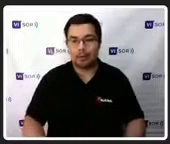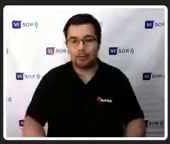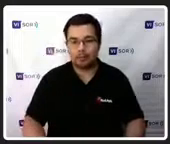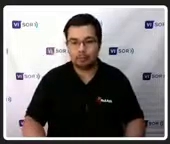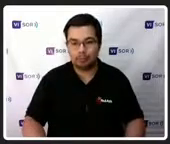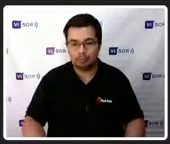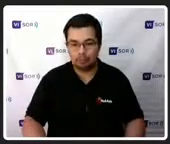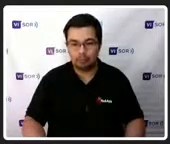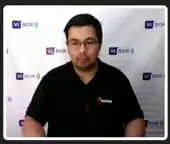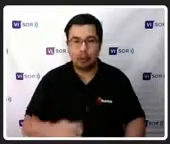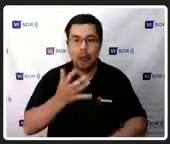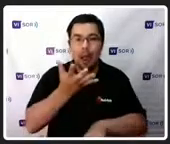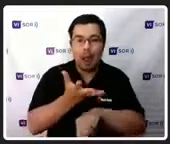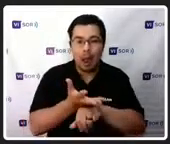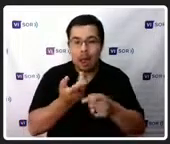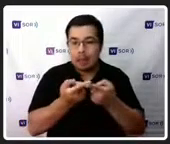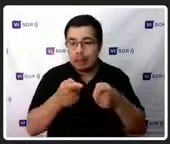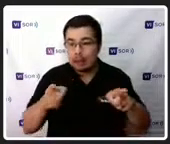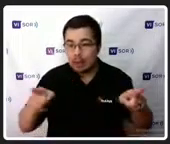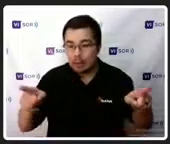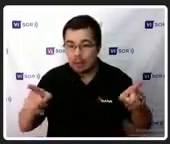tenemos, porque como les mencioné,